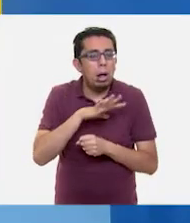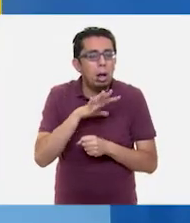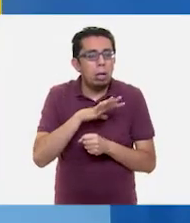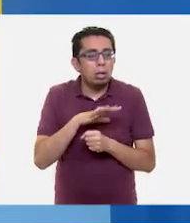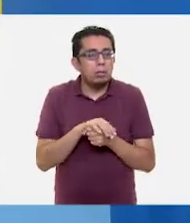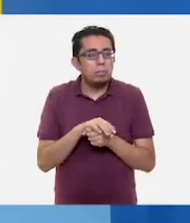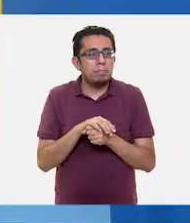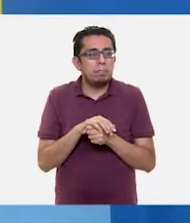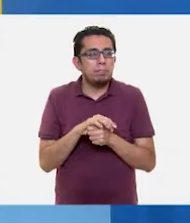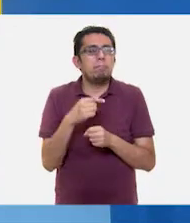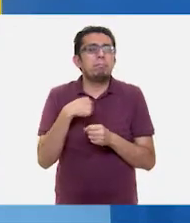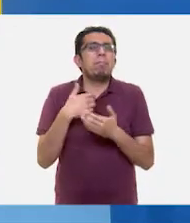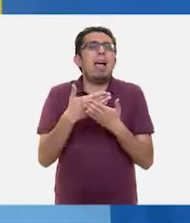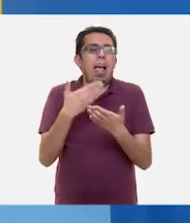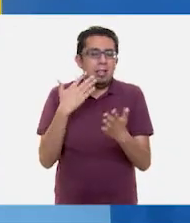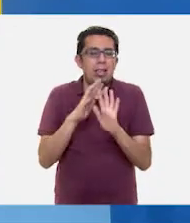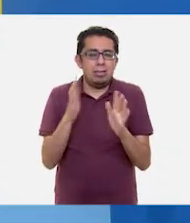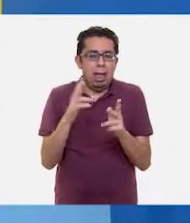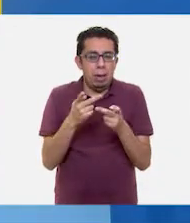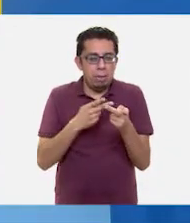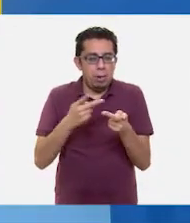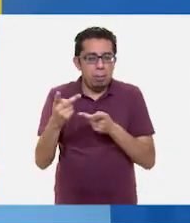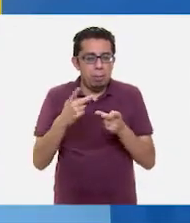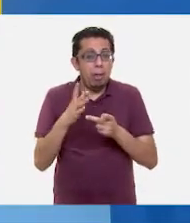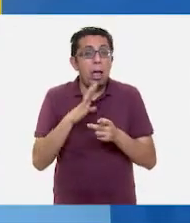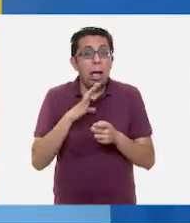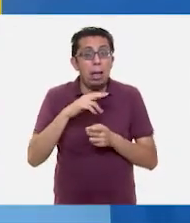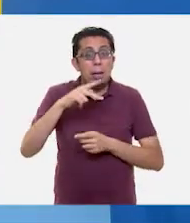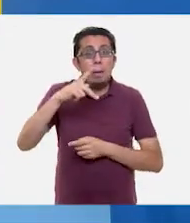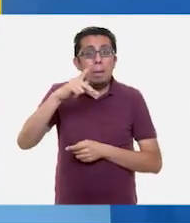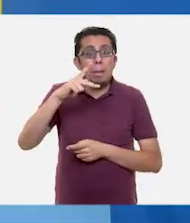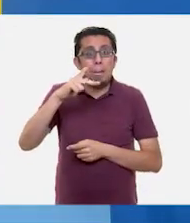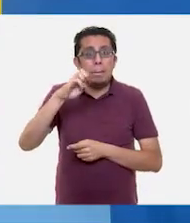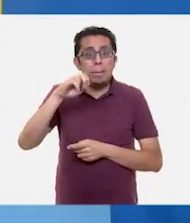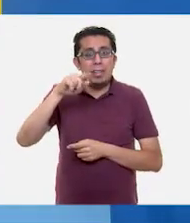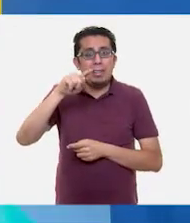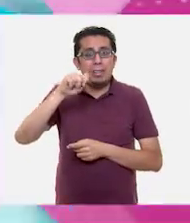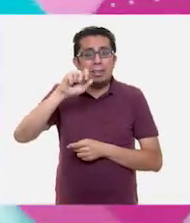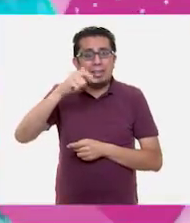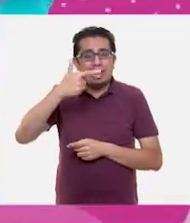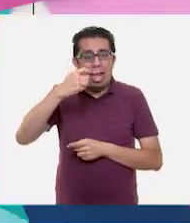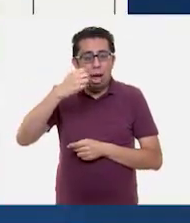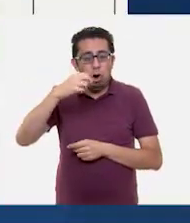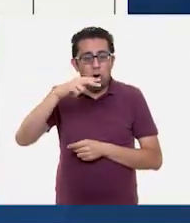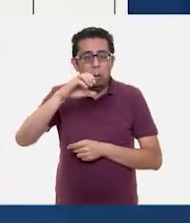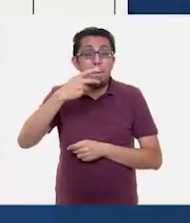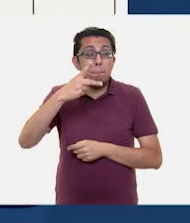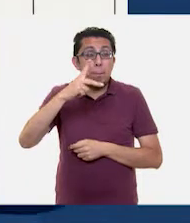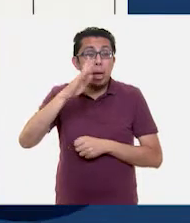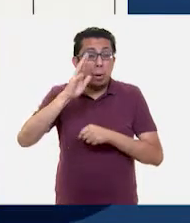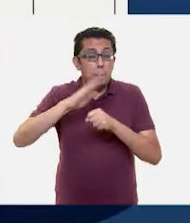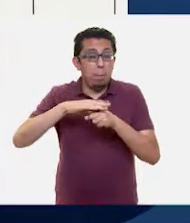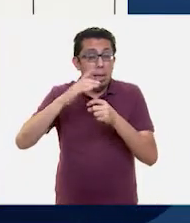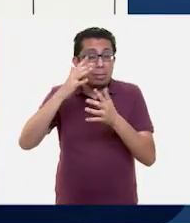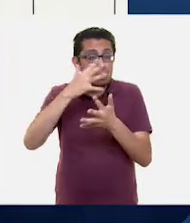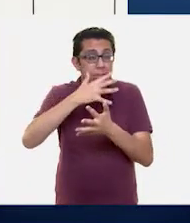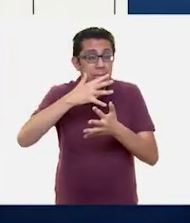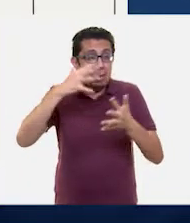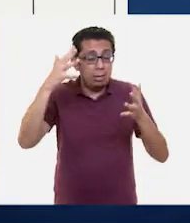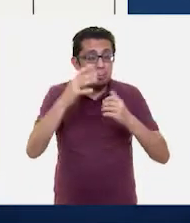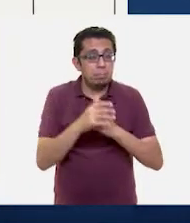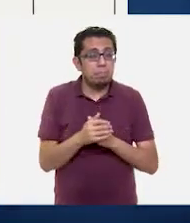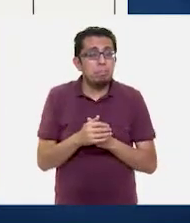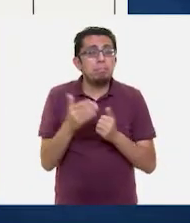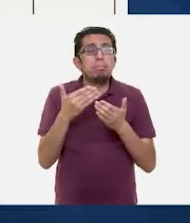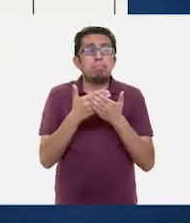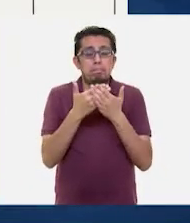Pues como ya lo había adelantado, se forma un pentágono, solo que más grande. Y ahora, al analizar la sucesión entre